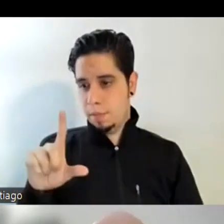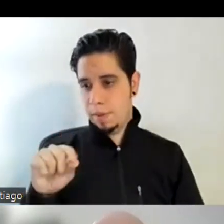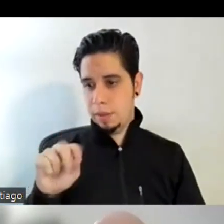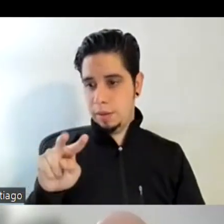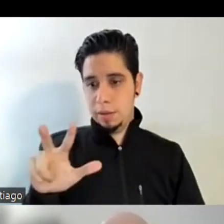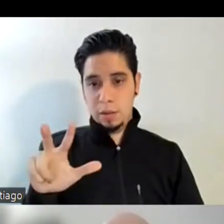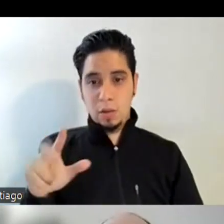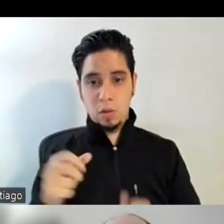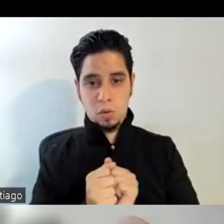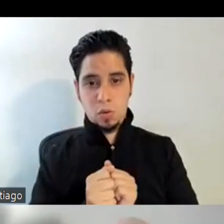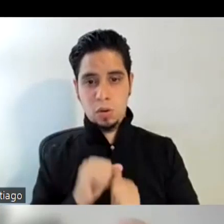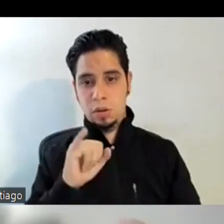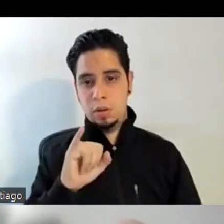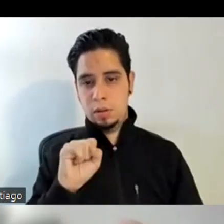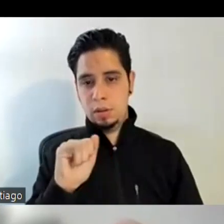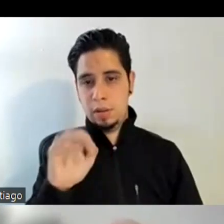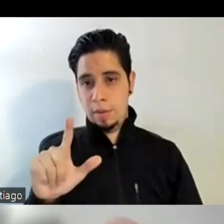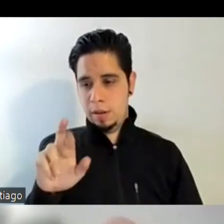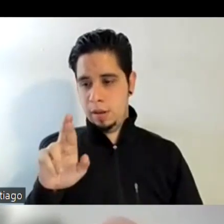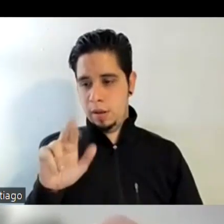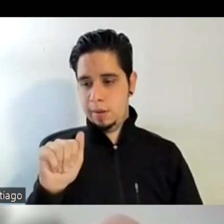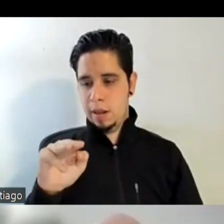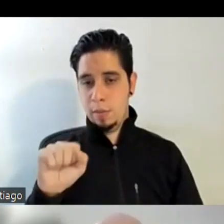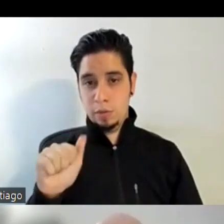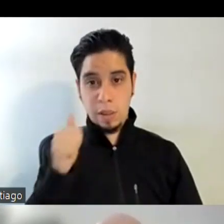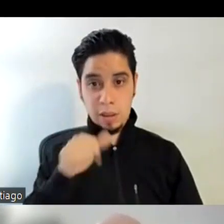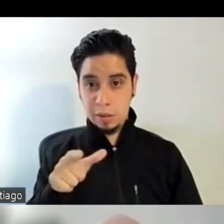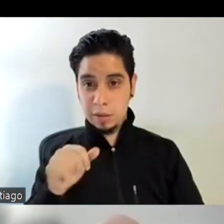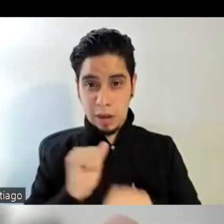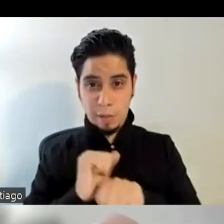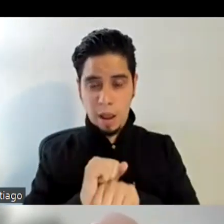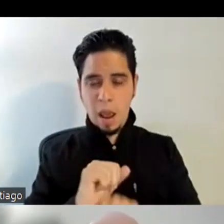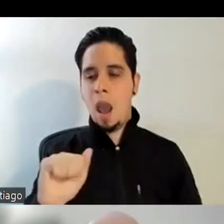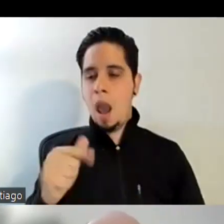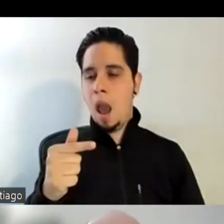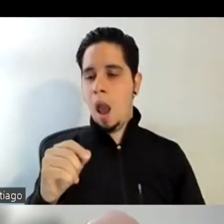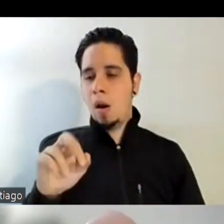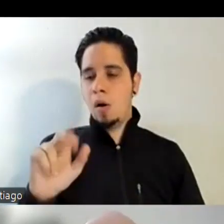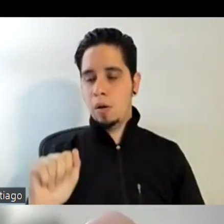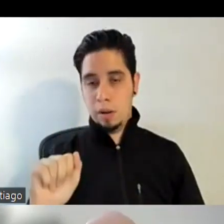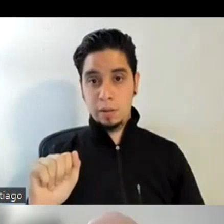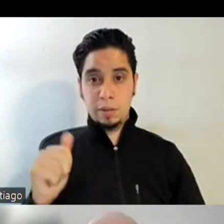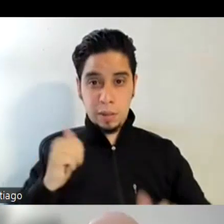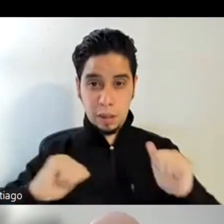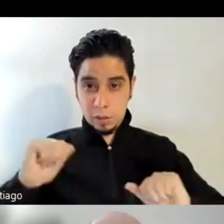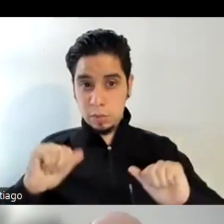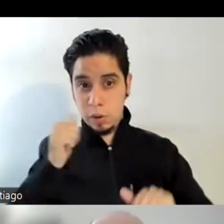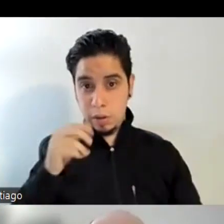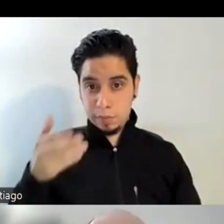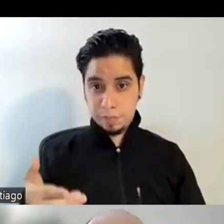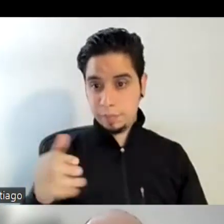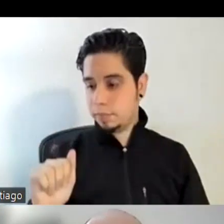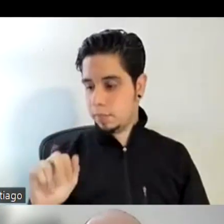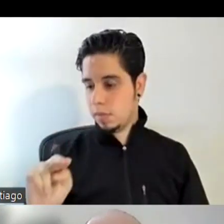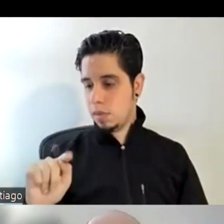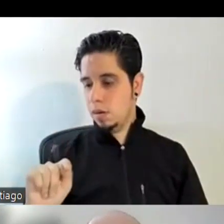era Isabel Ramos, de Ágora Teatro. Pero mira, Antígona. Pero no cualquier